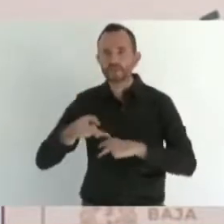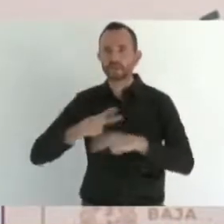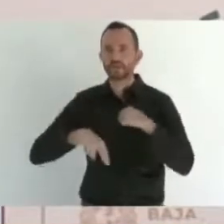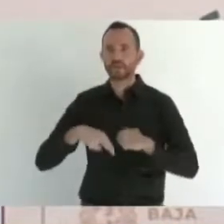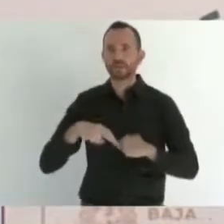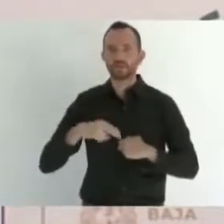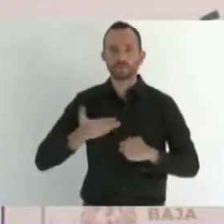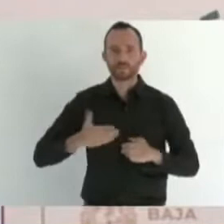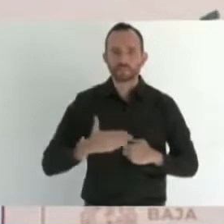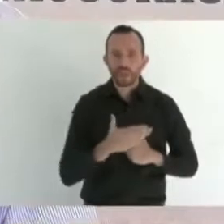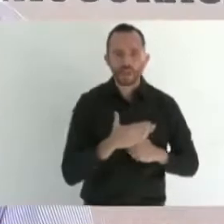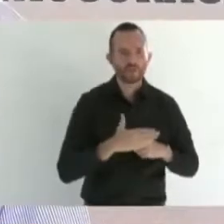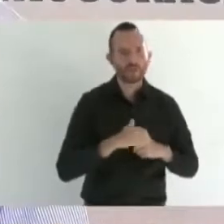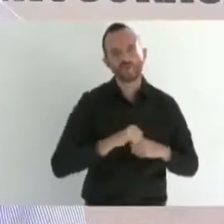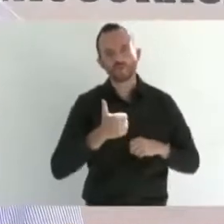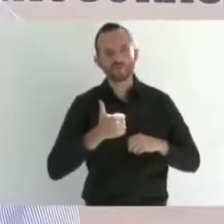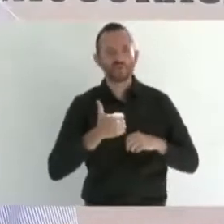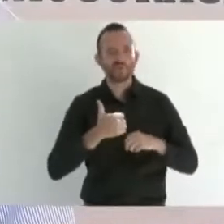bueno